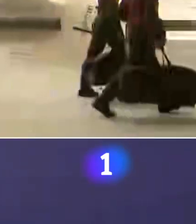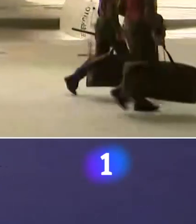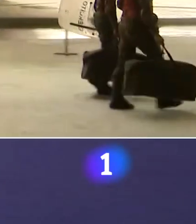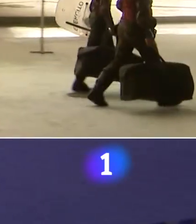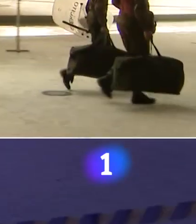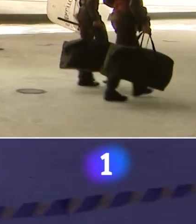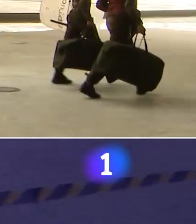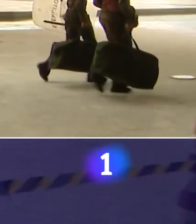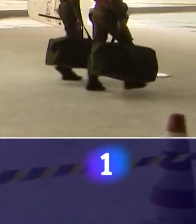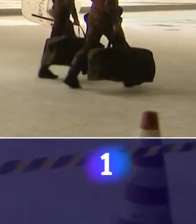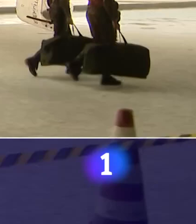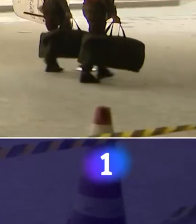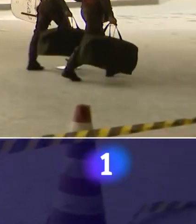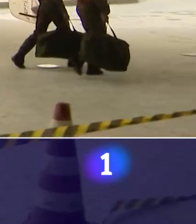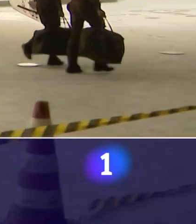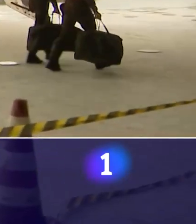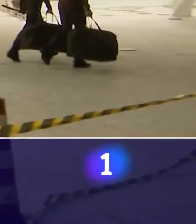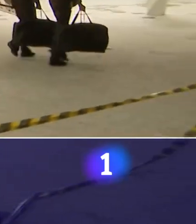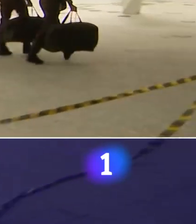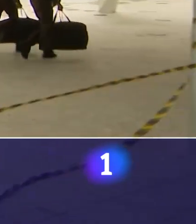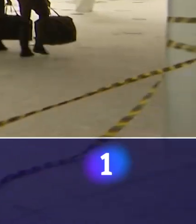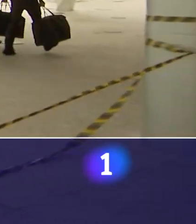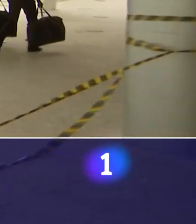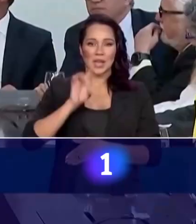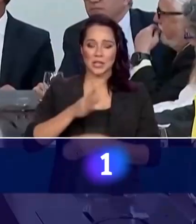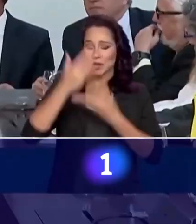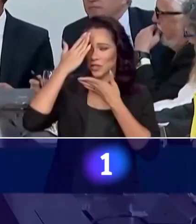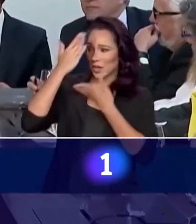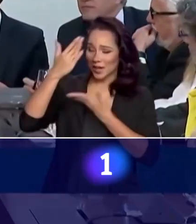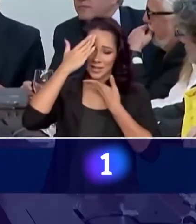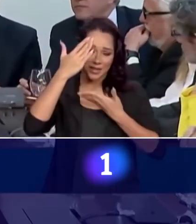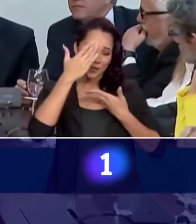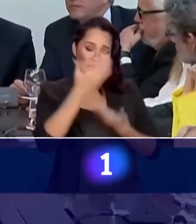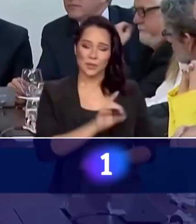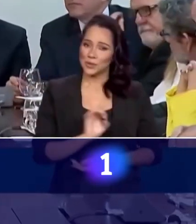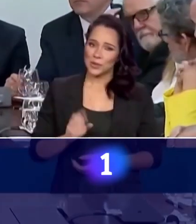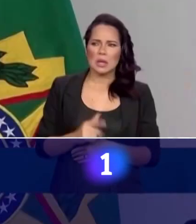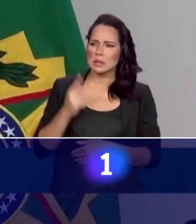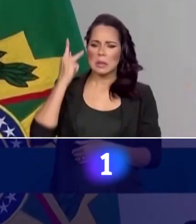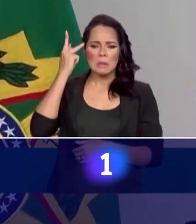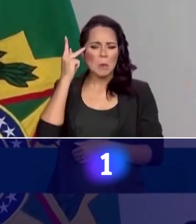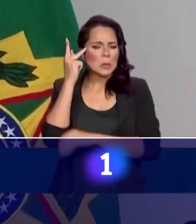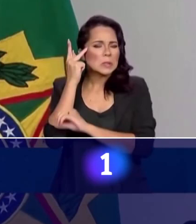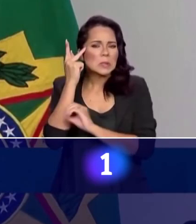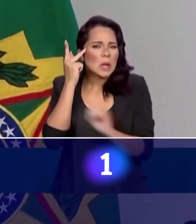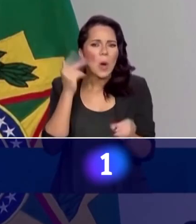le han entregado el decreto que aprueba la intervención de las fuerzas federales en la seguridad